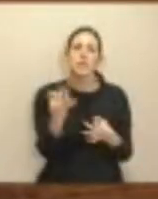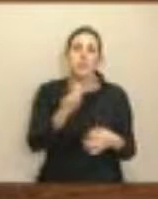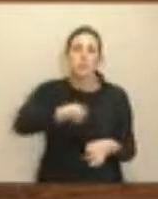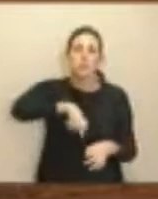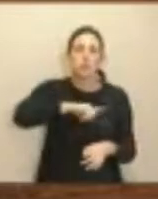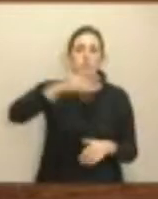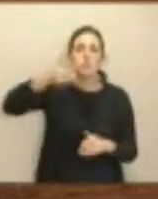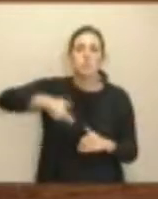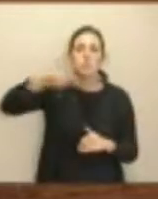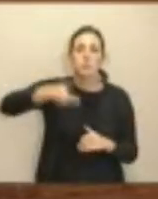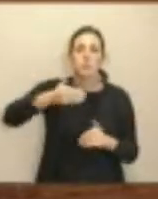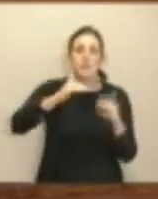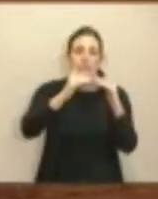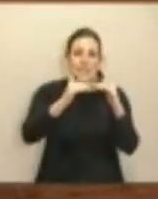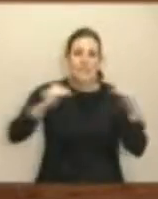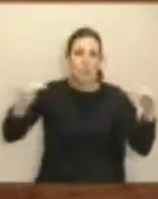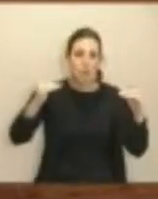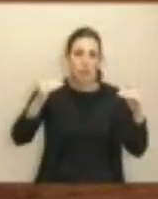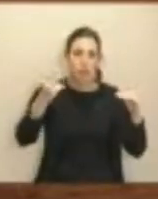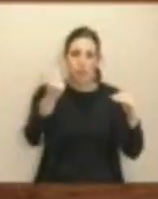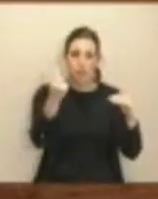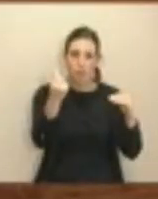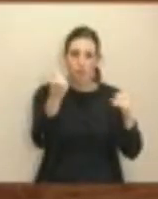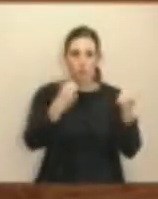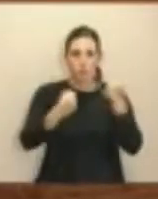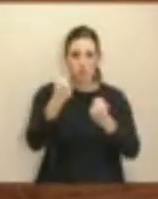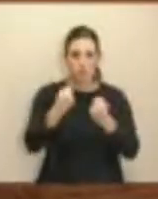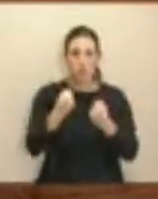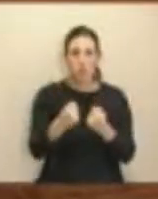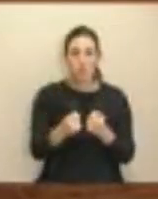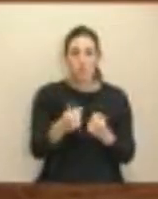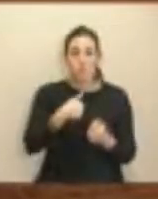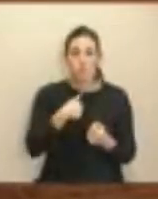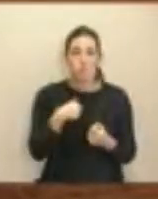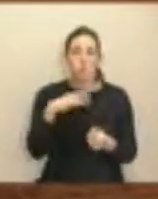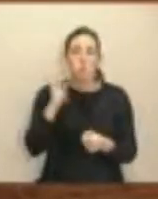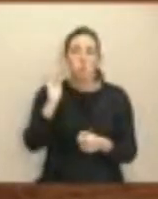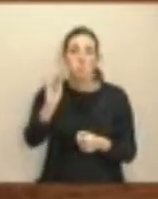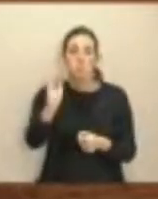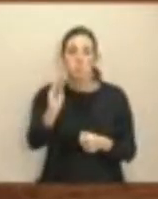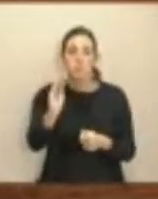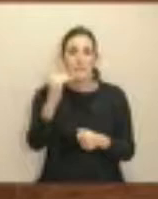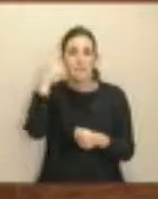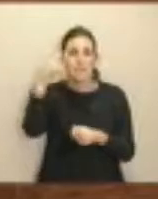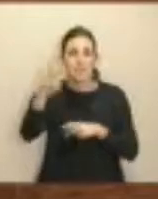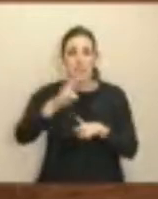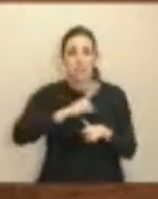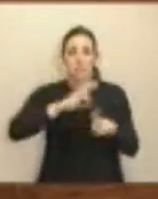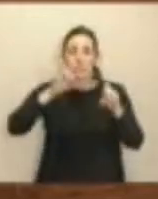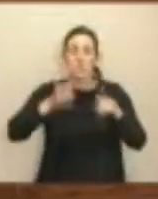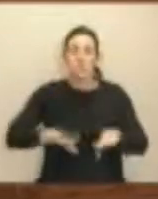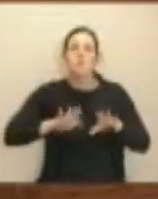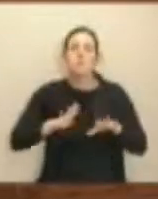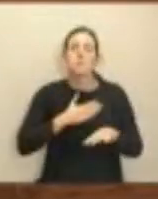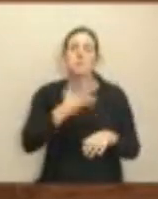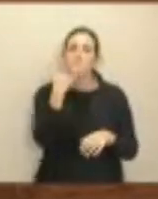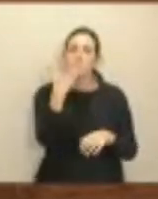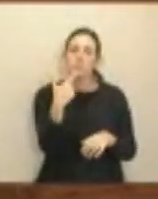muy importante la estabilidad financiera. Y yo voy a hacer una pregunta que sé que no va a tener respuesta, pero me gustaría